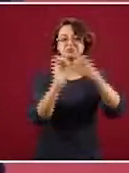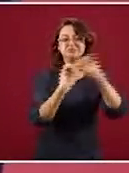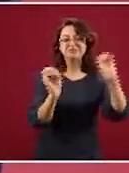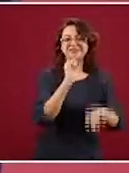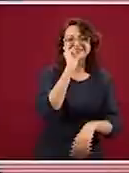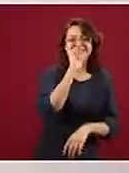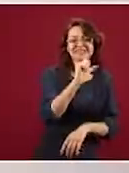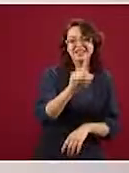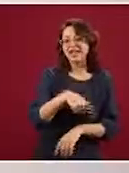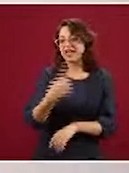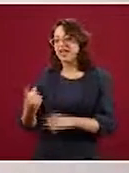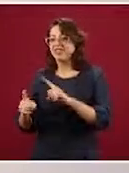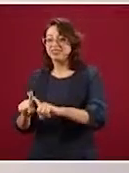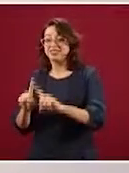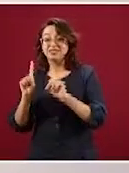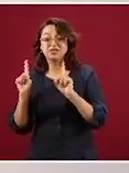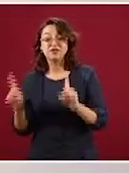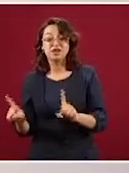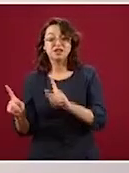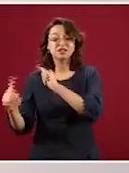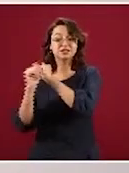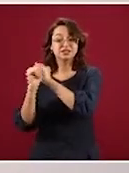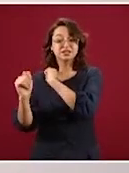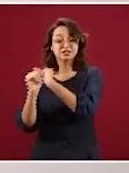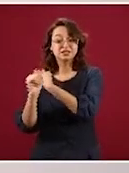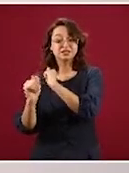contamina el transporte